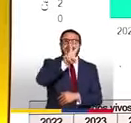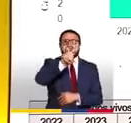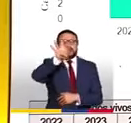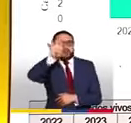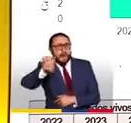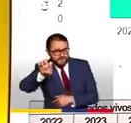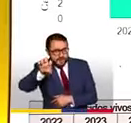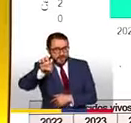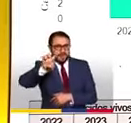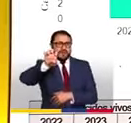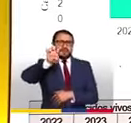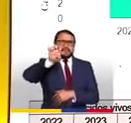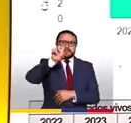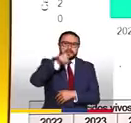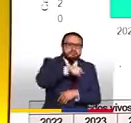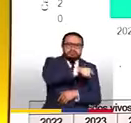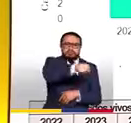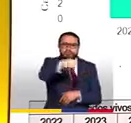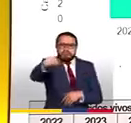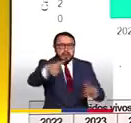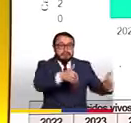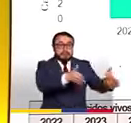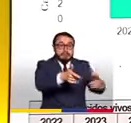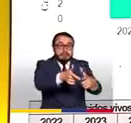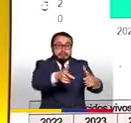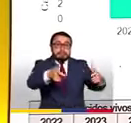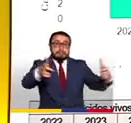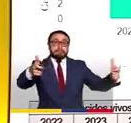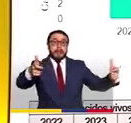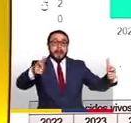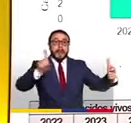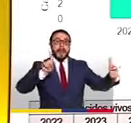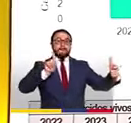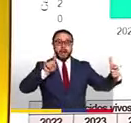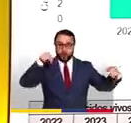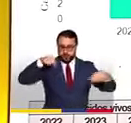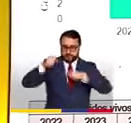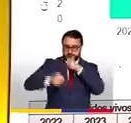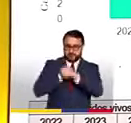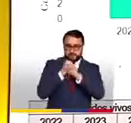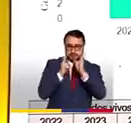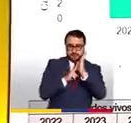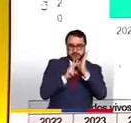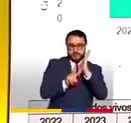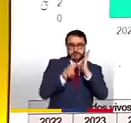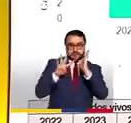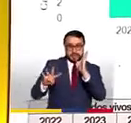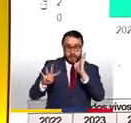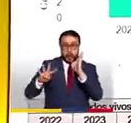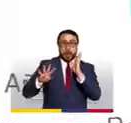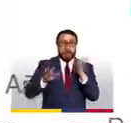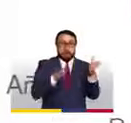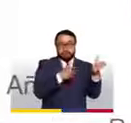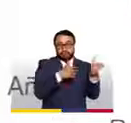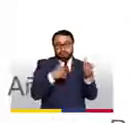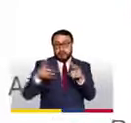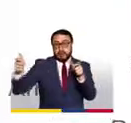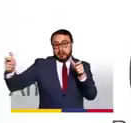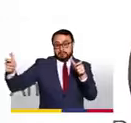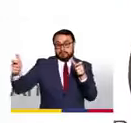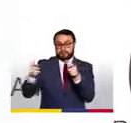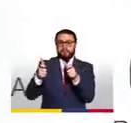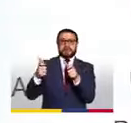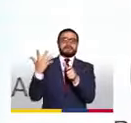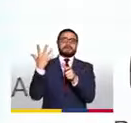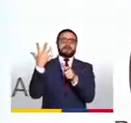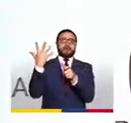379, pero ya este año logramos que se redujera a 5 casos y a una